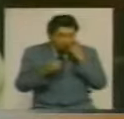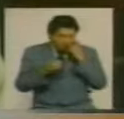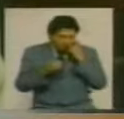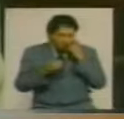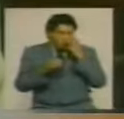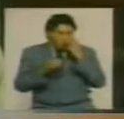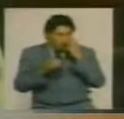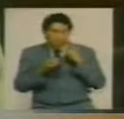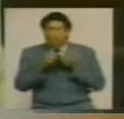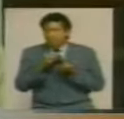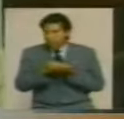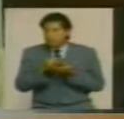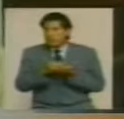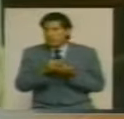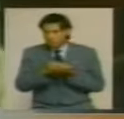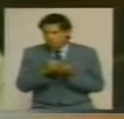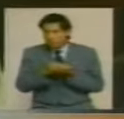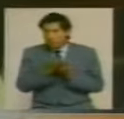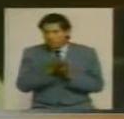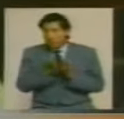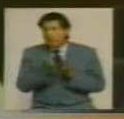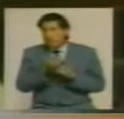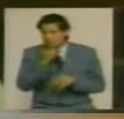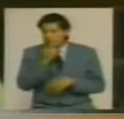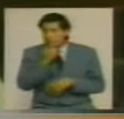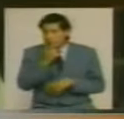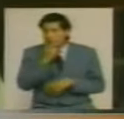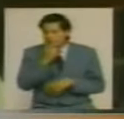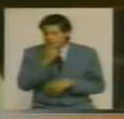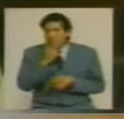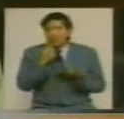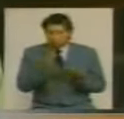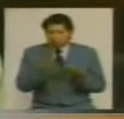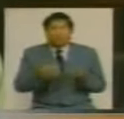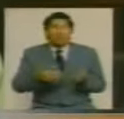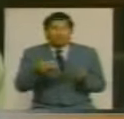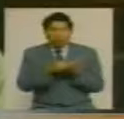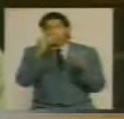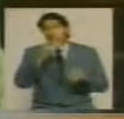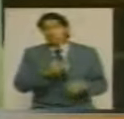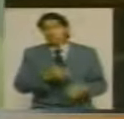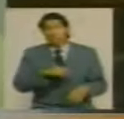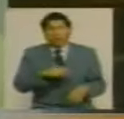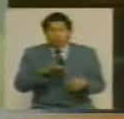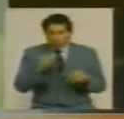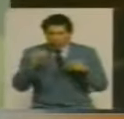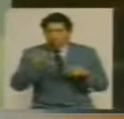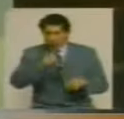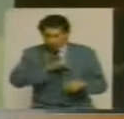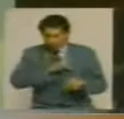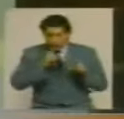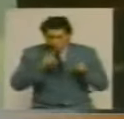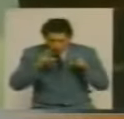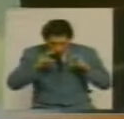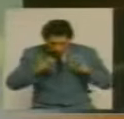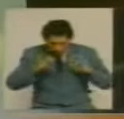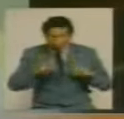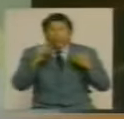que son, que están tipificados en el Código Penal. Por lo tanto, tenemos